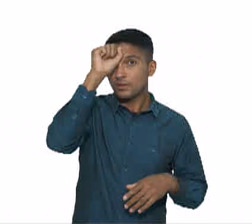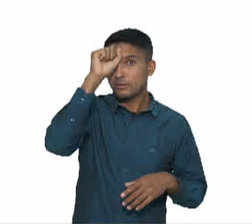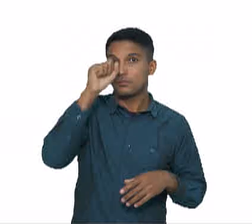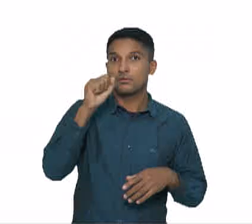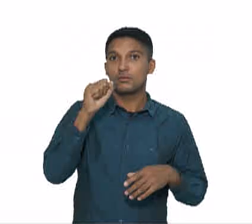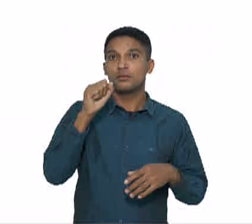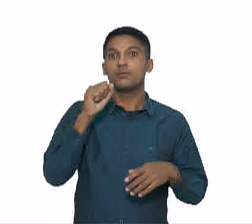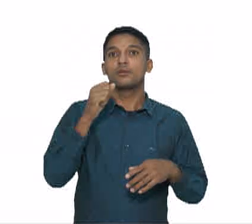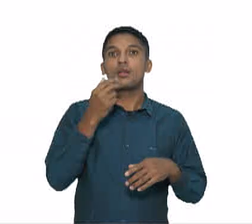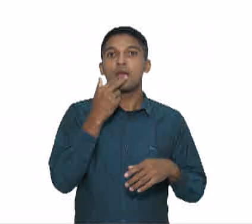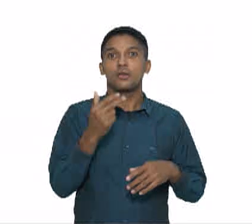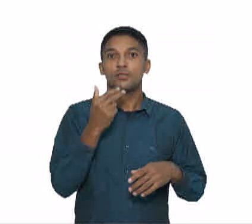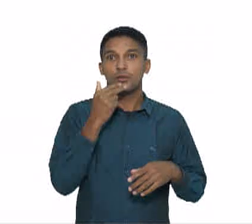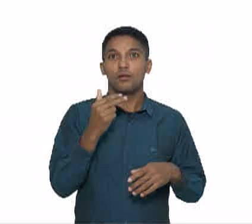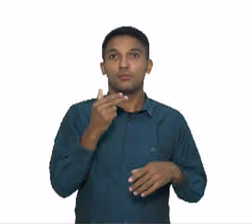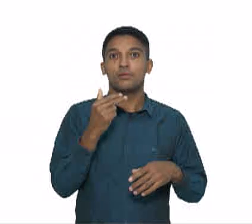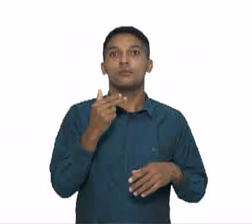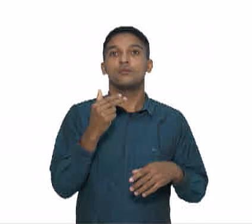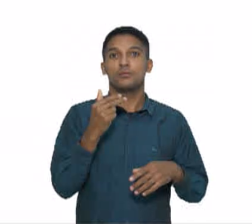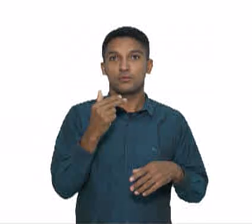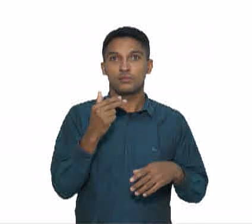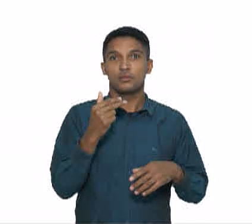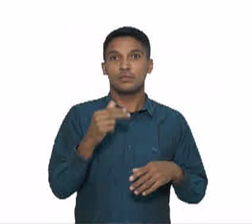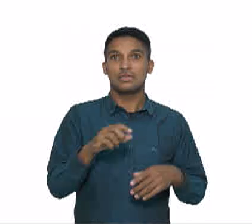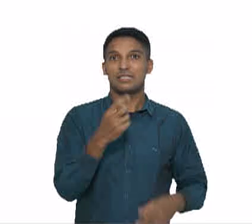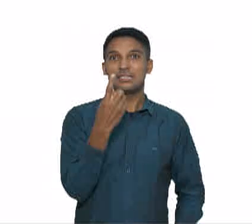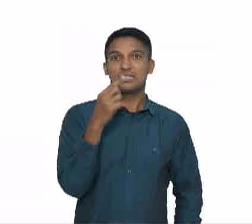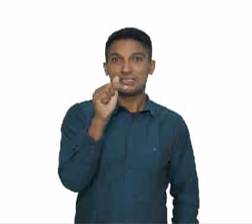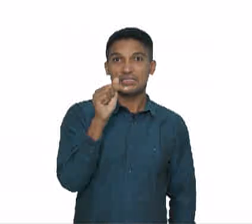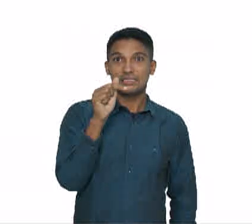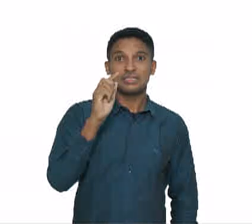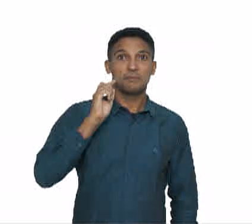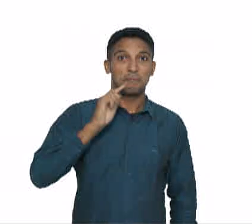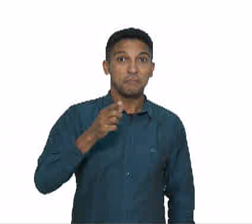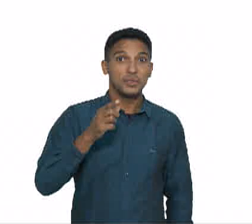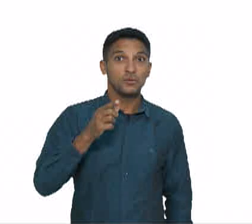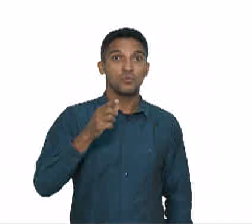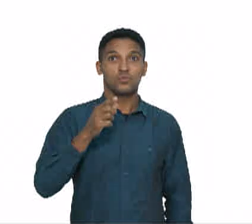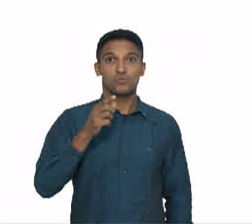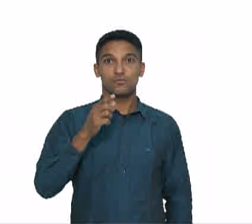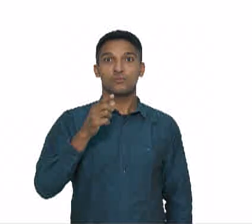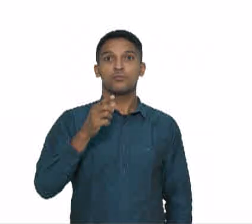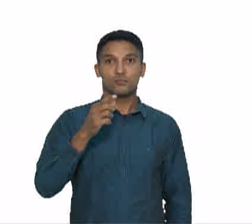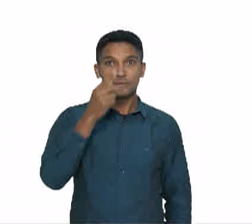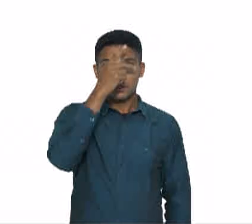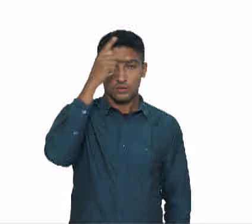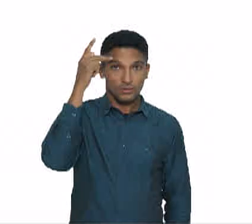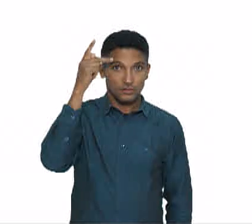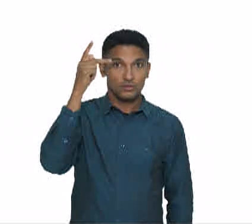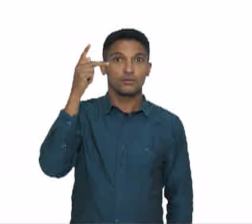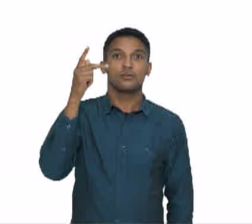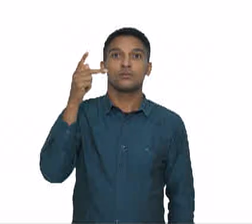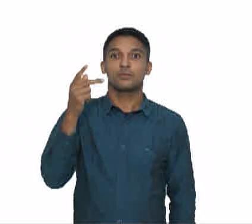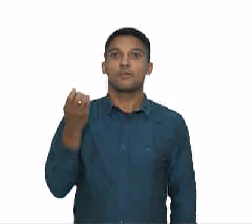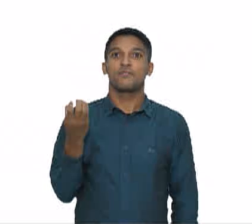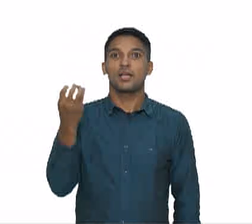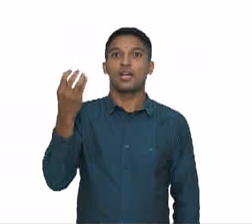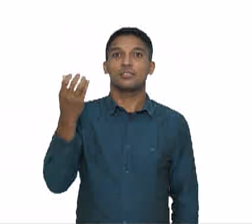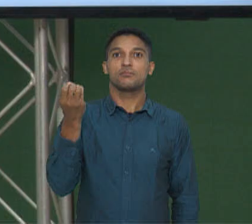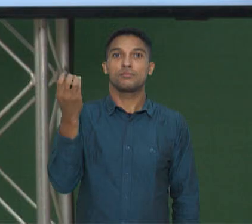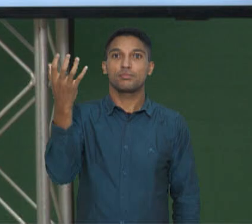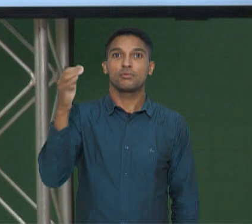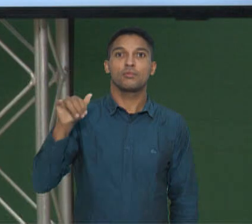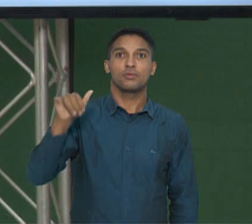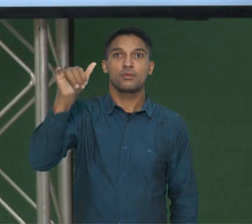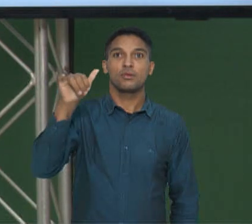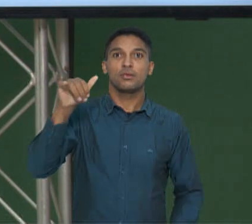de 17.000 viajeros de 13 países, entre eles Espanha. Então aqui